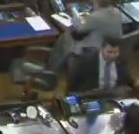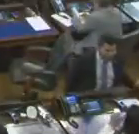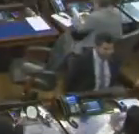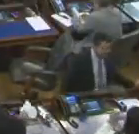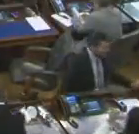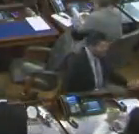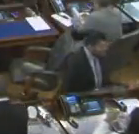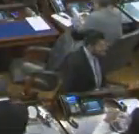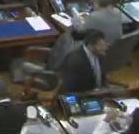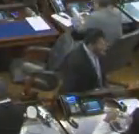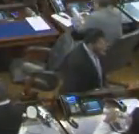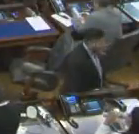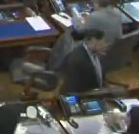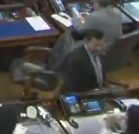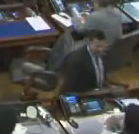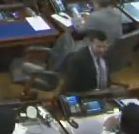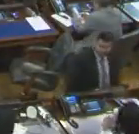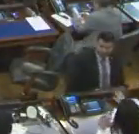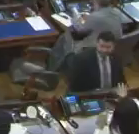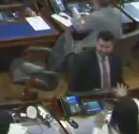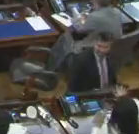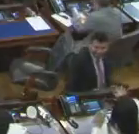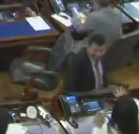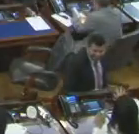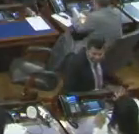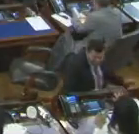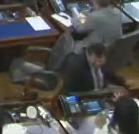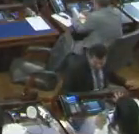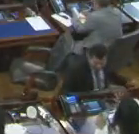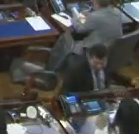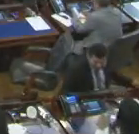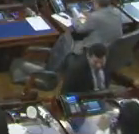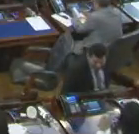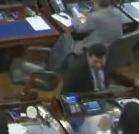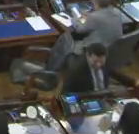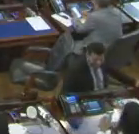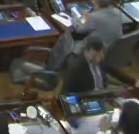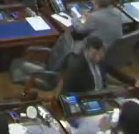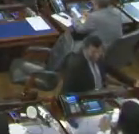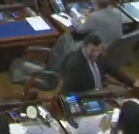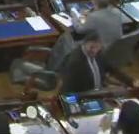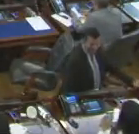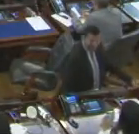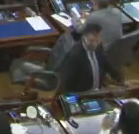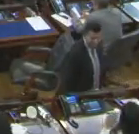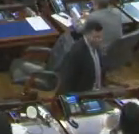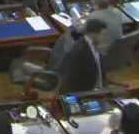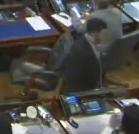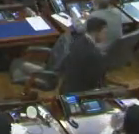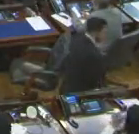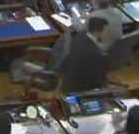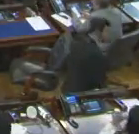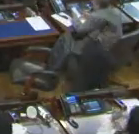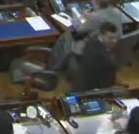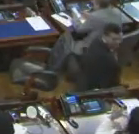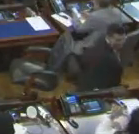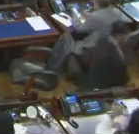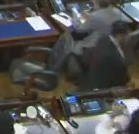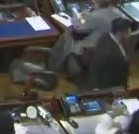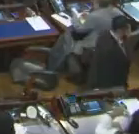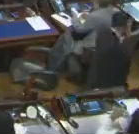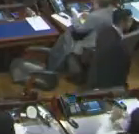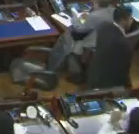Gracias, Presidenta. Muy buenos días para todos y todas en este Salón Azul y a todos los que nos siguen por los medios de